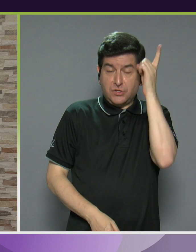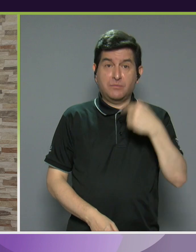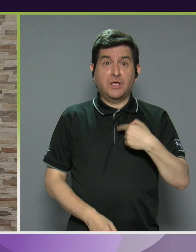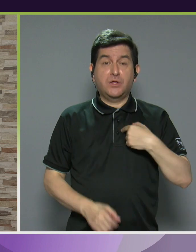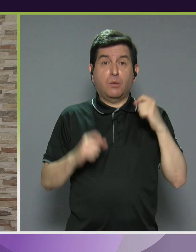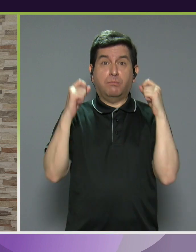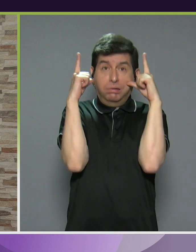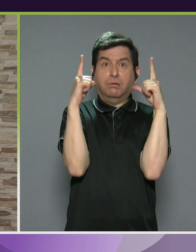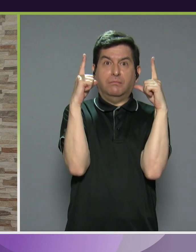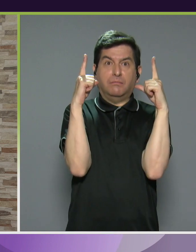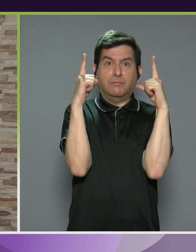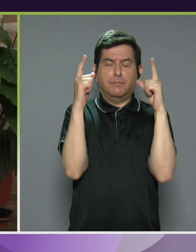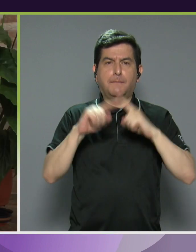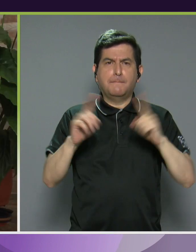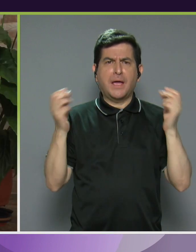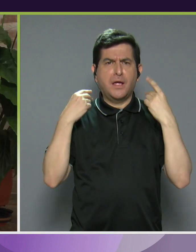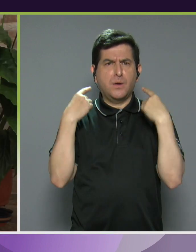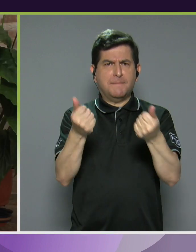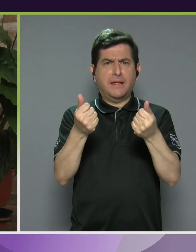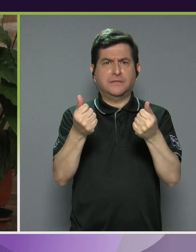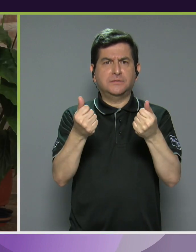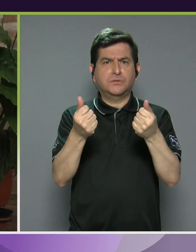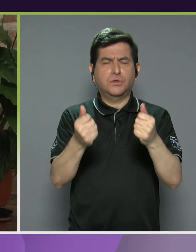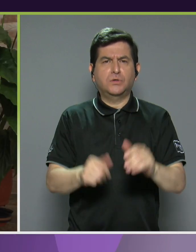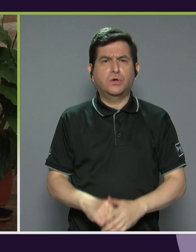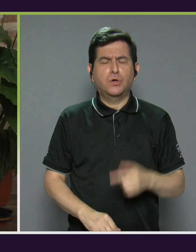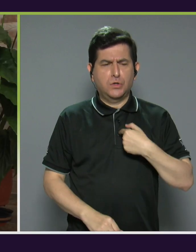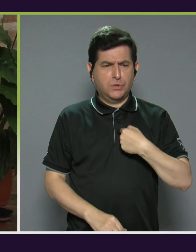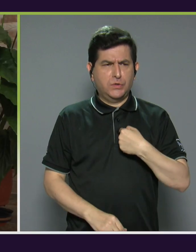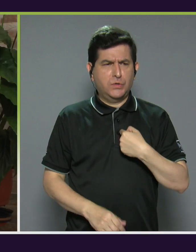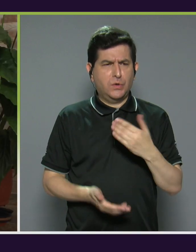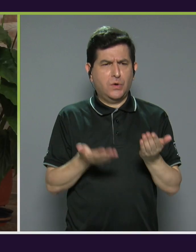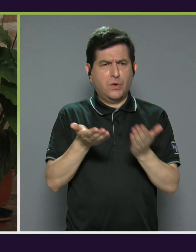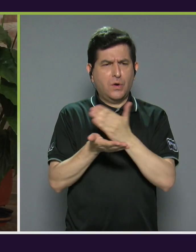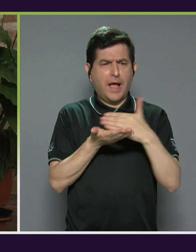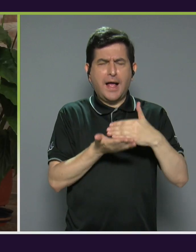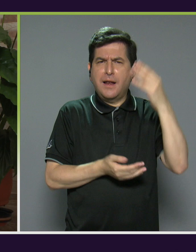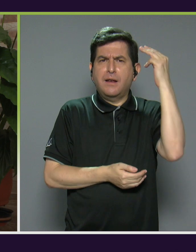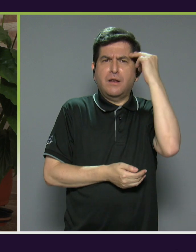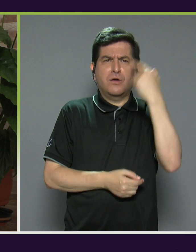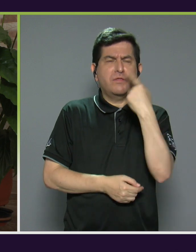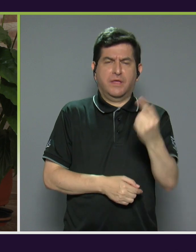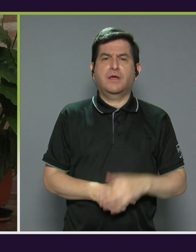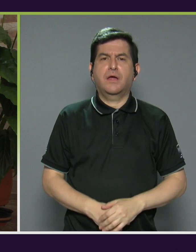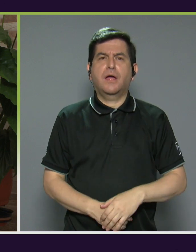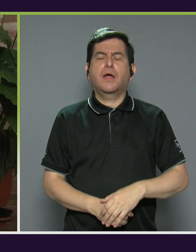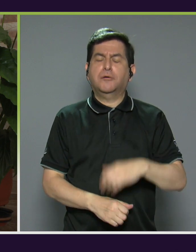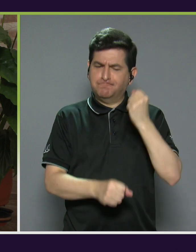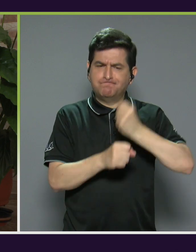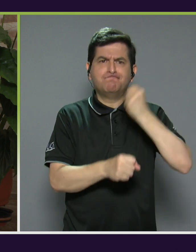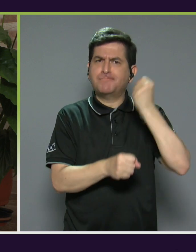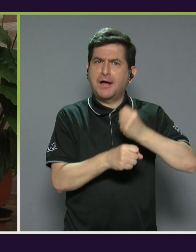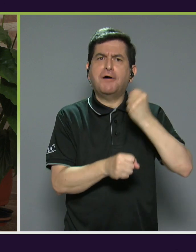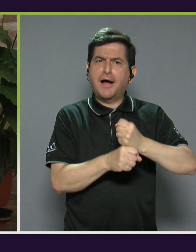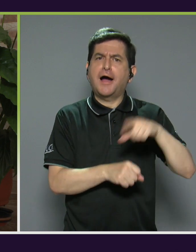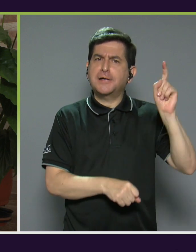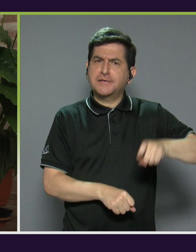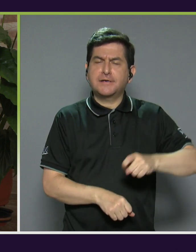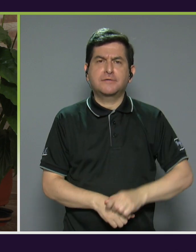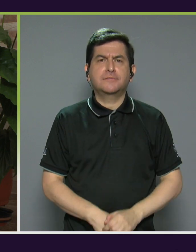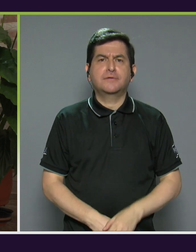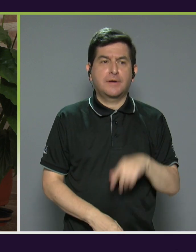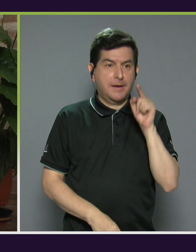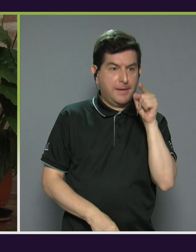momento fue el baldazo, ¿verdad? Pero inmediatamente yo encendí como algo en mi mente y dije, bueno, aquí hay que trabajar, aquí hay que